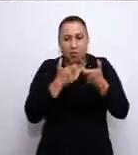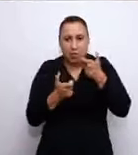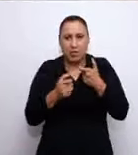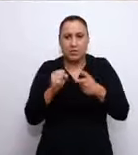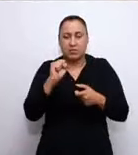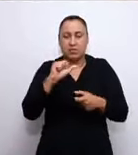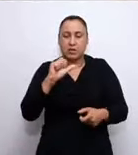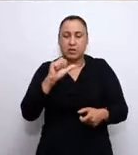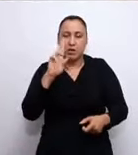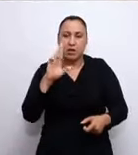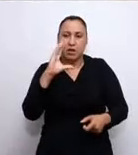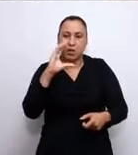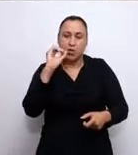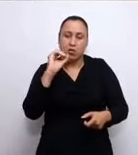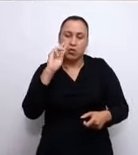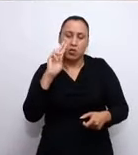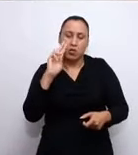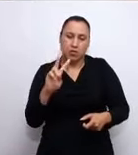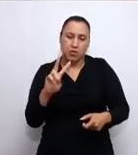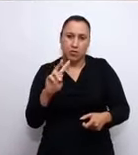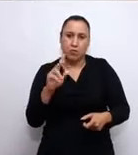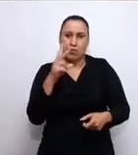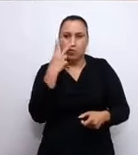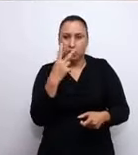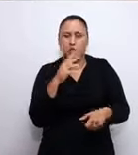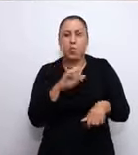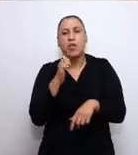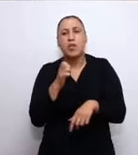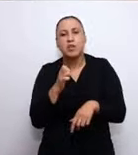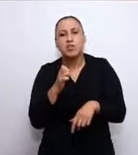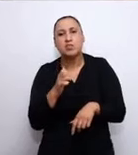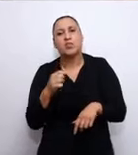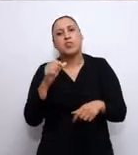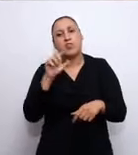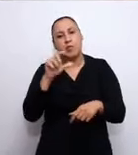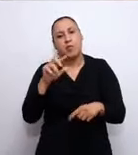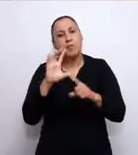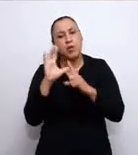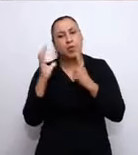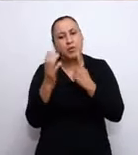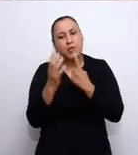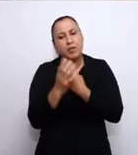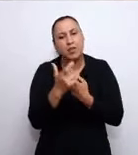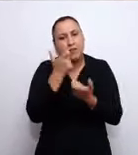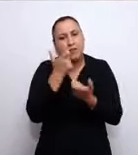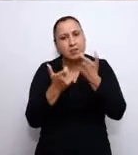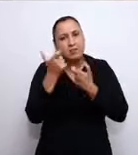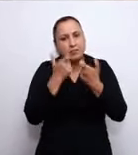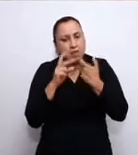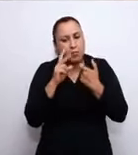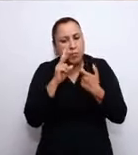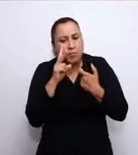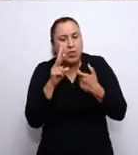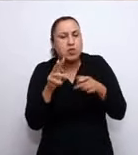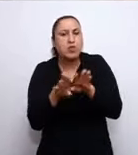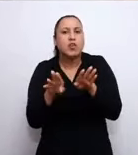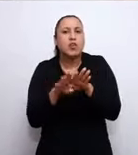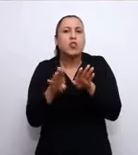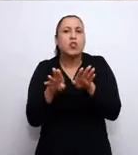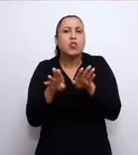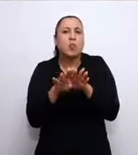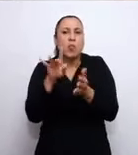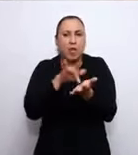sars co2 a nivel mundial por eso mi gabinete económico y financiero ya trabaja en un plan integral de